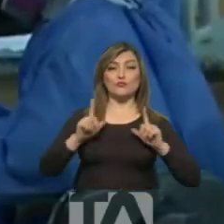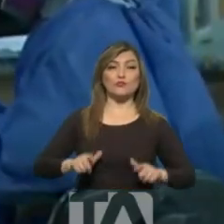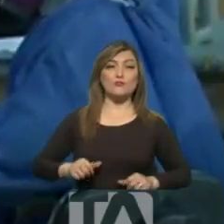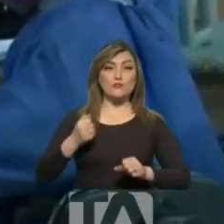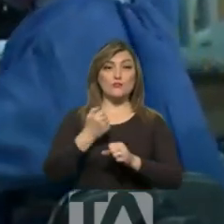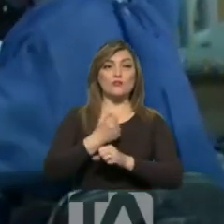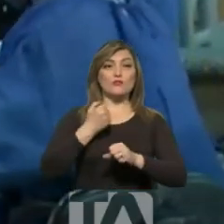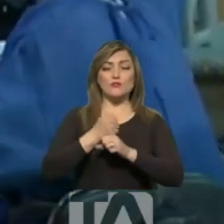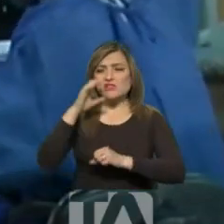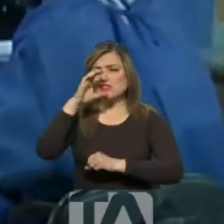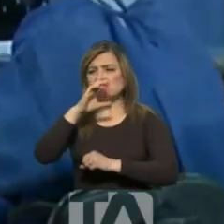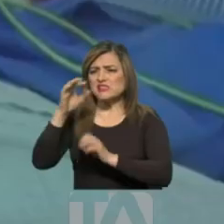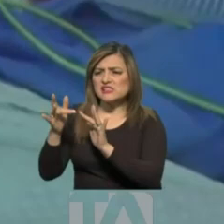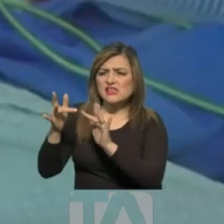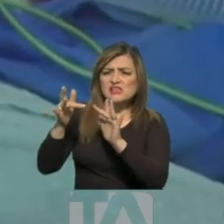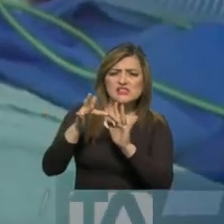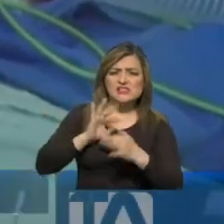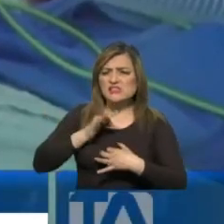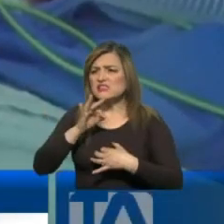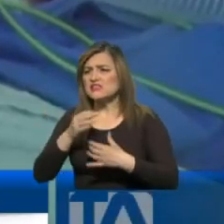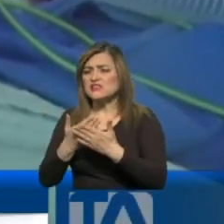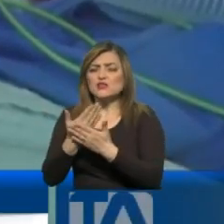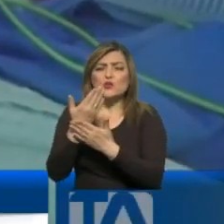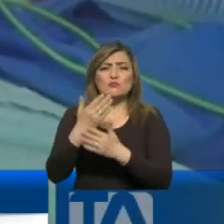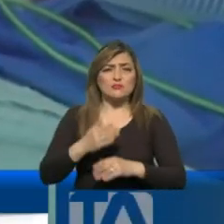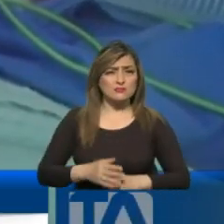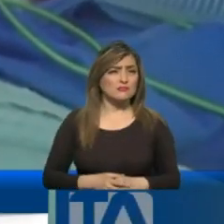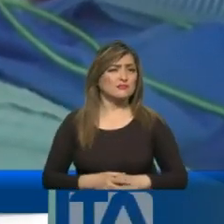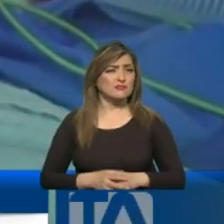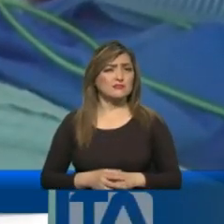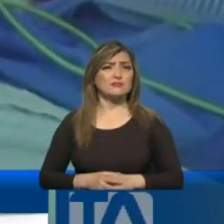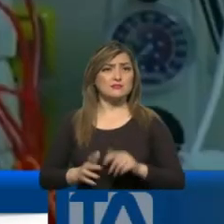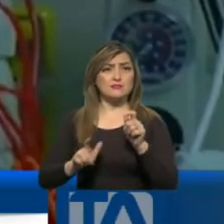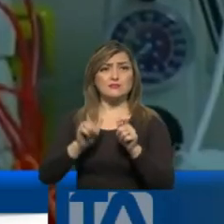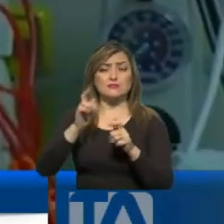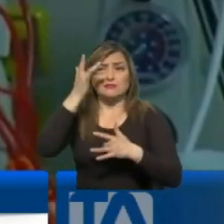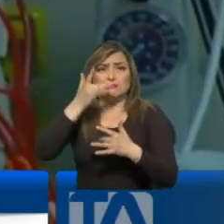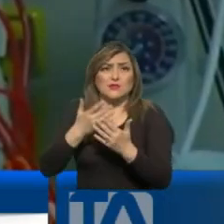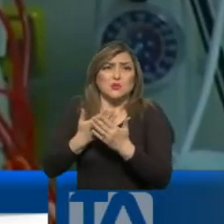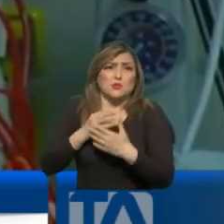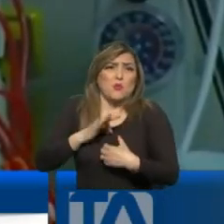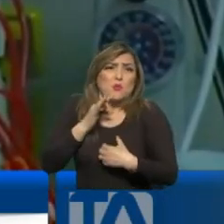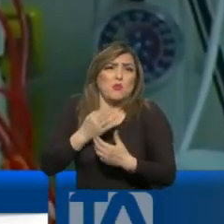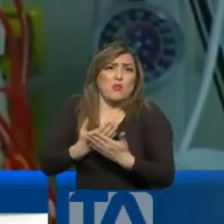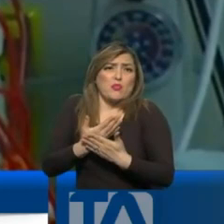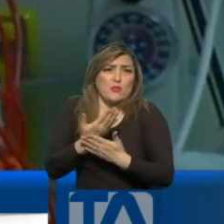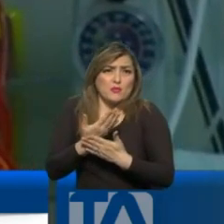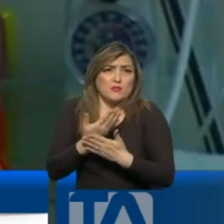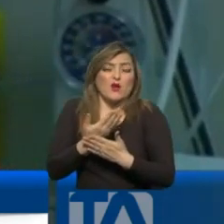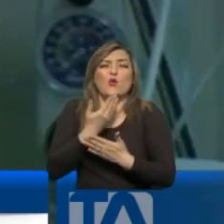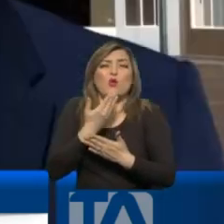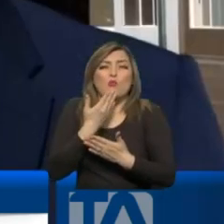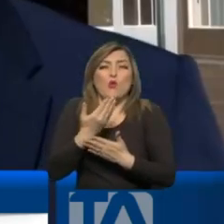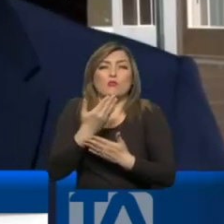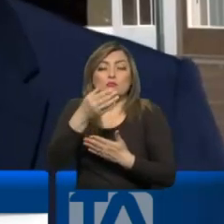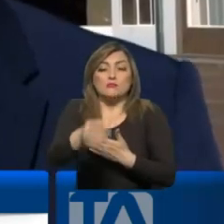en el cerco epidemiológico y tratamiento de los pacientes COVID, en especial de quienes refieren las nuevas variantes a través de monitoreo